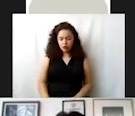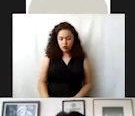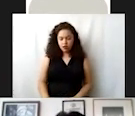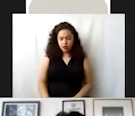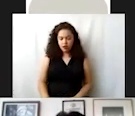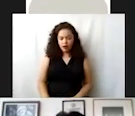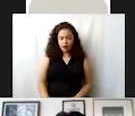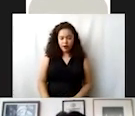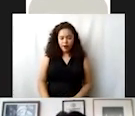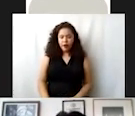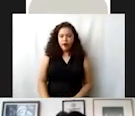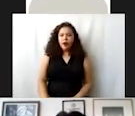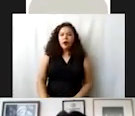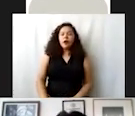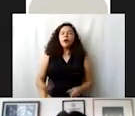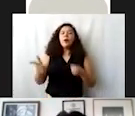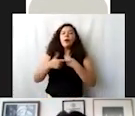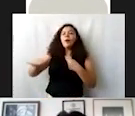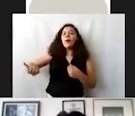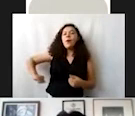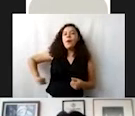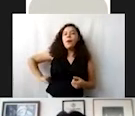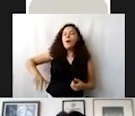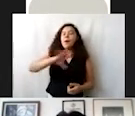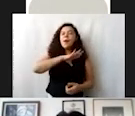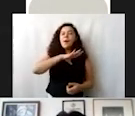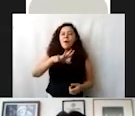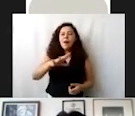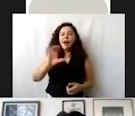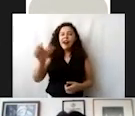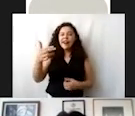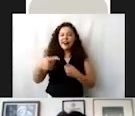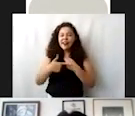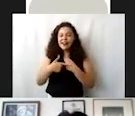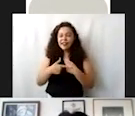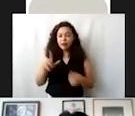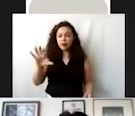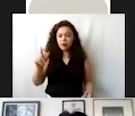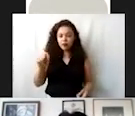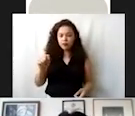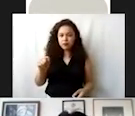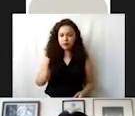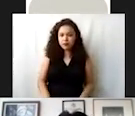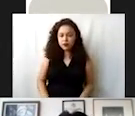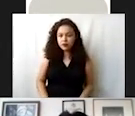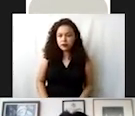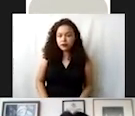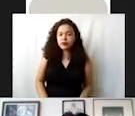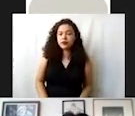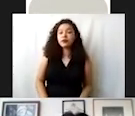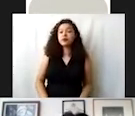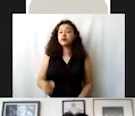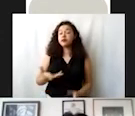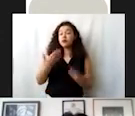En el chat O no algo de tenemos interés general. En el chat no tenemos ninguna pregunta. Si alguien quisiera comentar algo o hacer alguna pregunta,